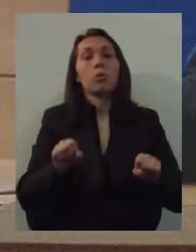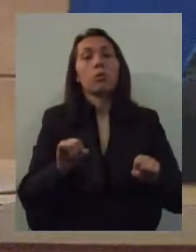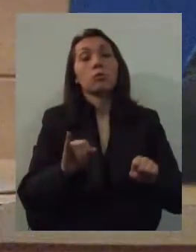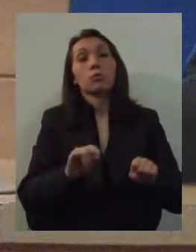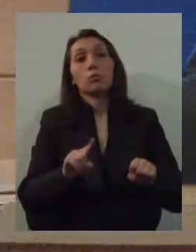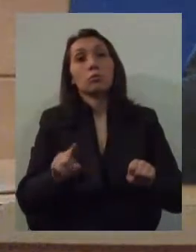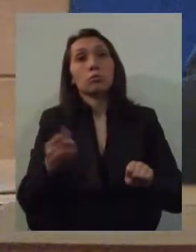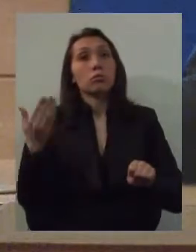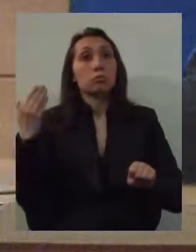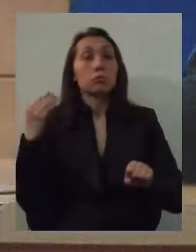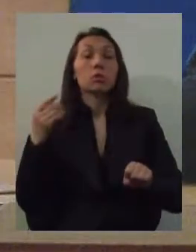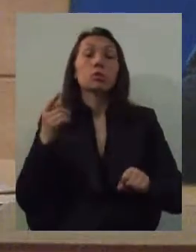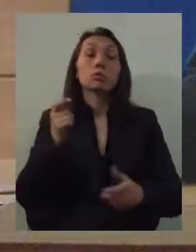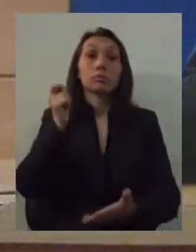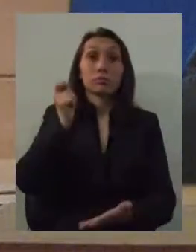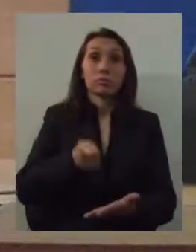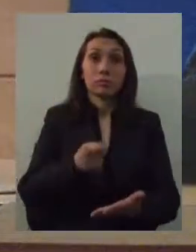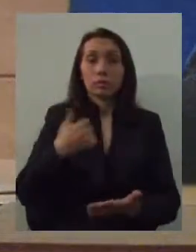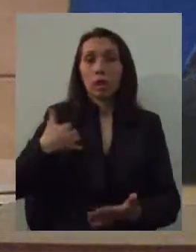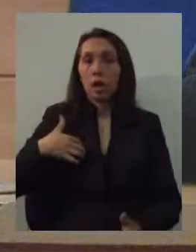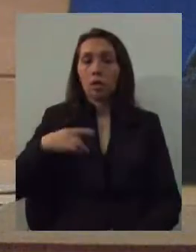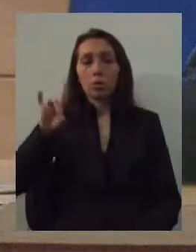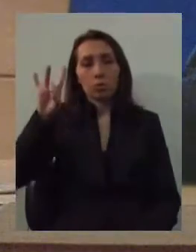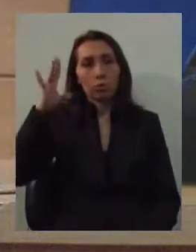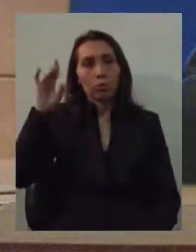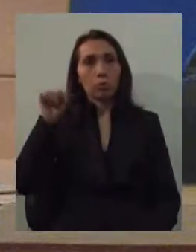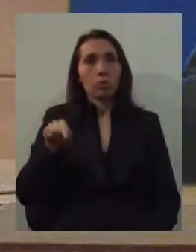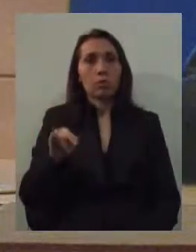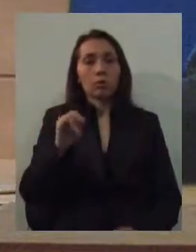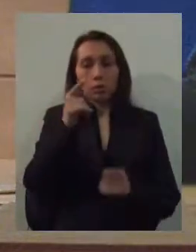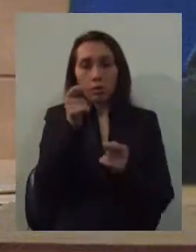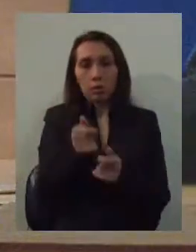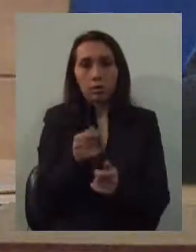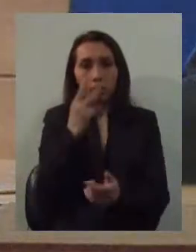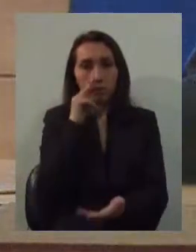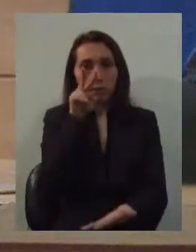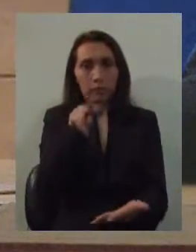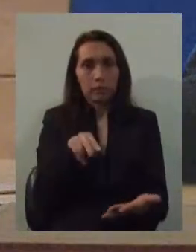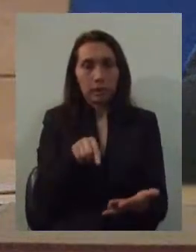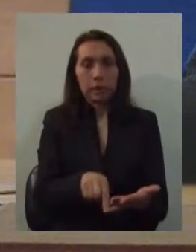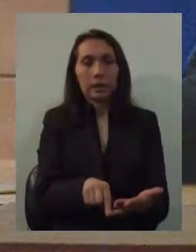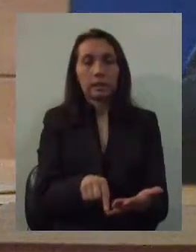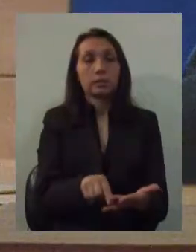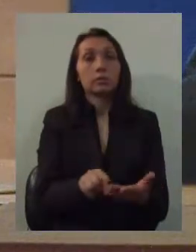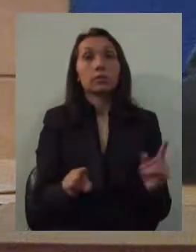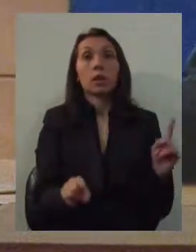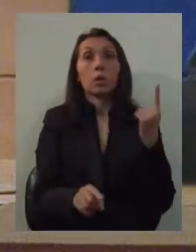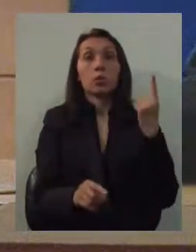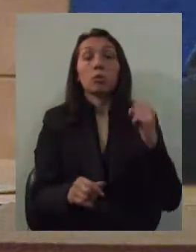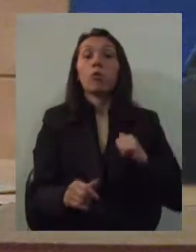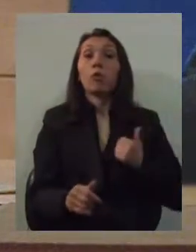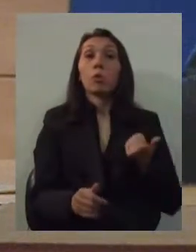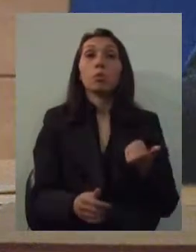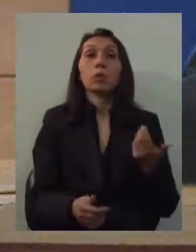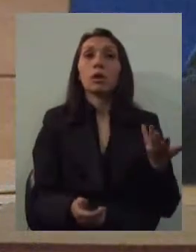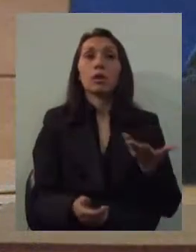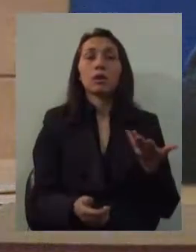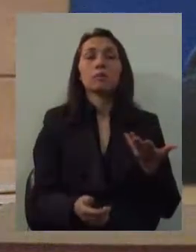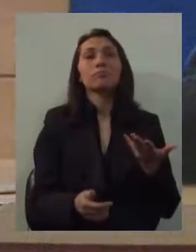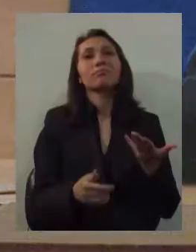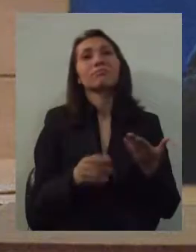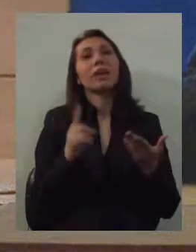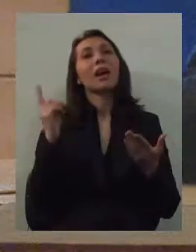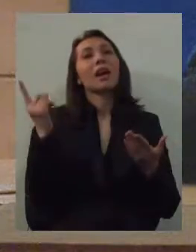pactado, el juez argentino será exclusivamente competente respecto de eso. La autonomía de la voluntad tiene un carácter, diríamos,